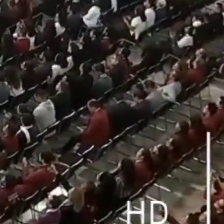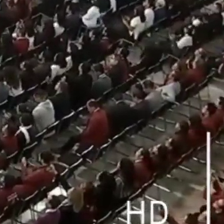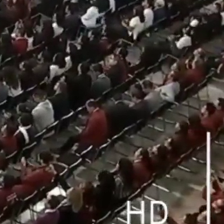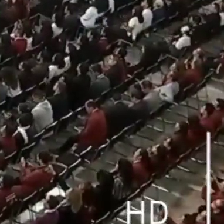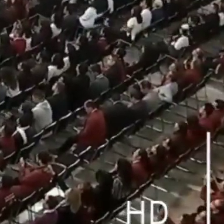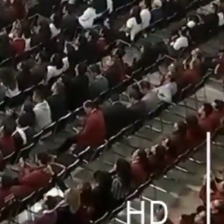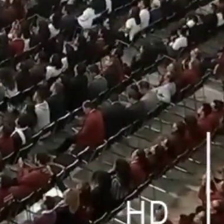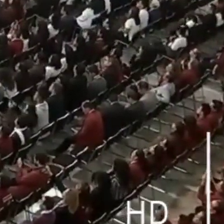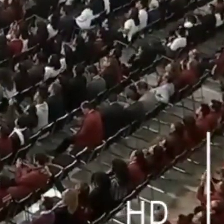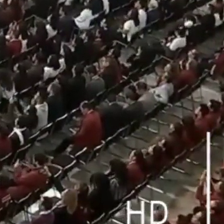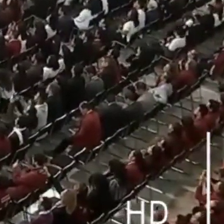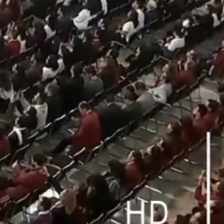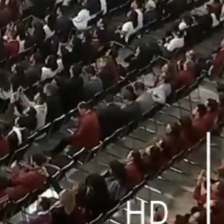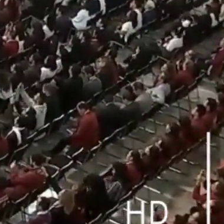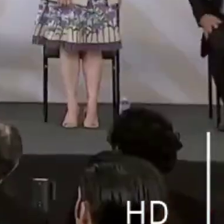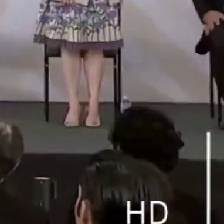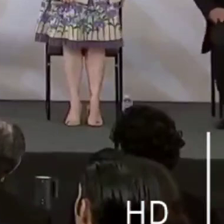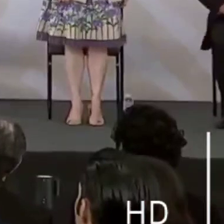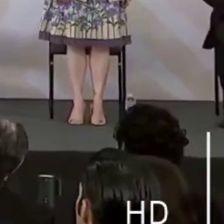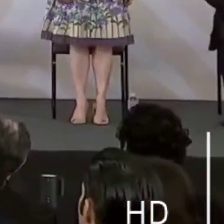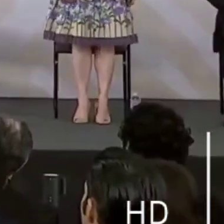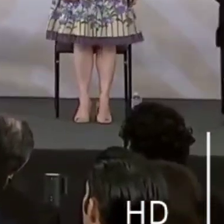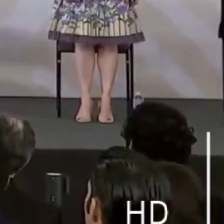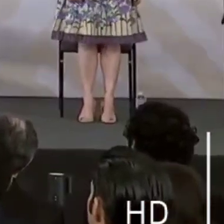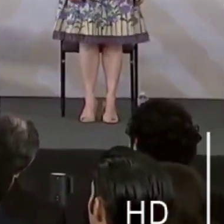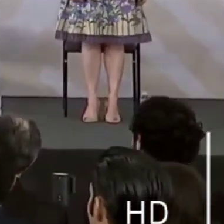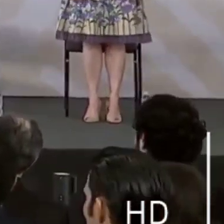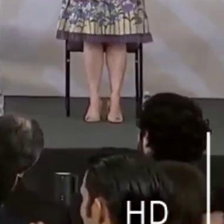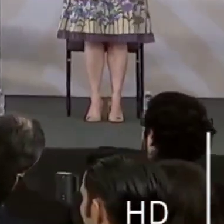licenciado Andrés Manuel López Obrador.